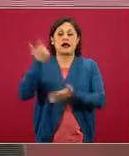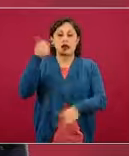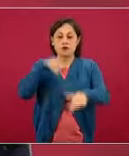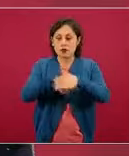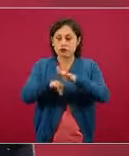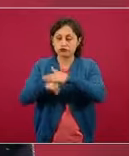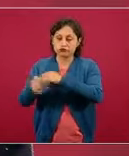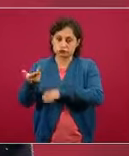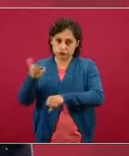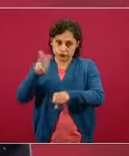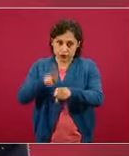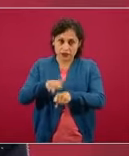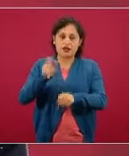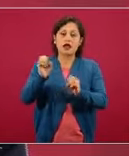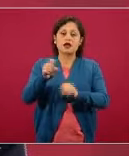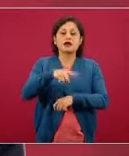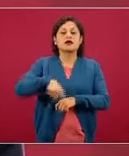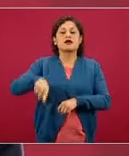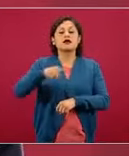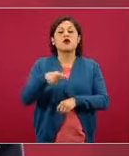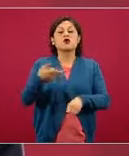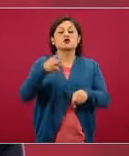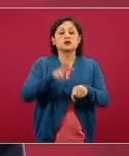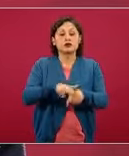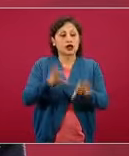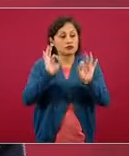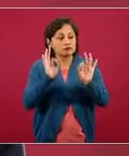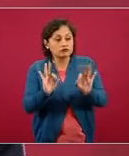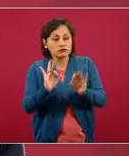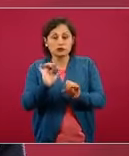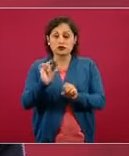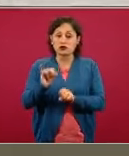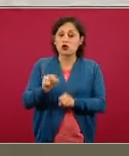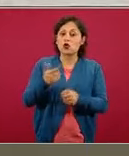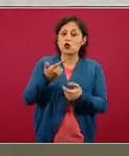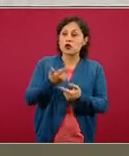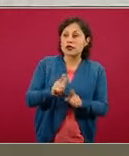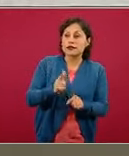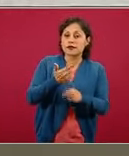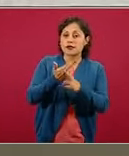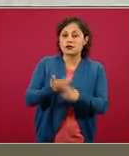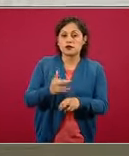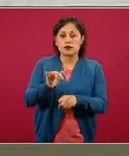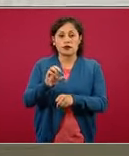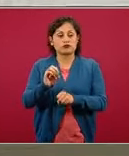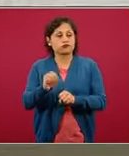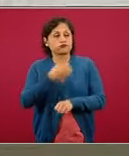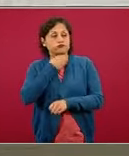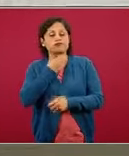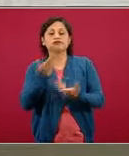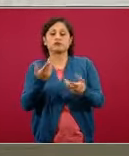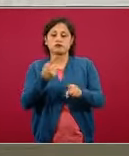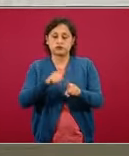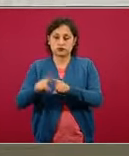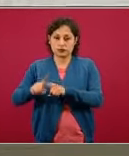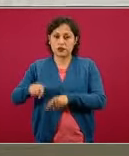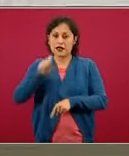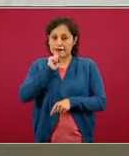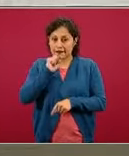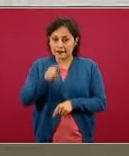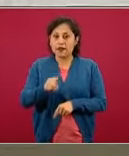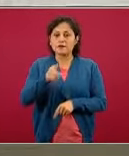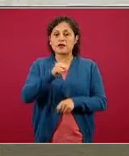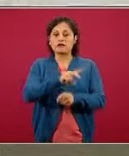hospitalaria, la capacidad y la calidad de esta demanda hospitalaria, lo que tienen que ver con la suficiencia y la